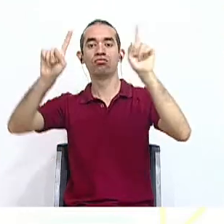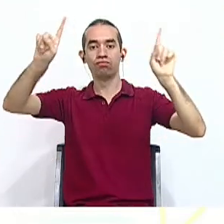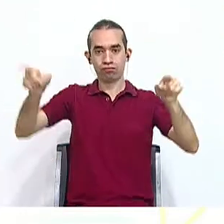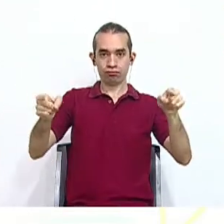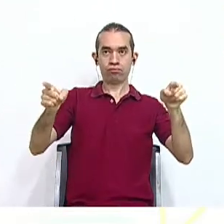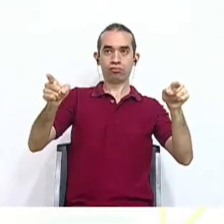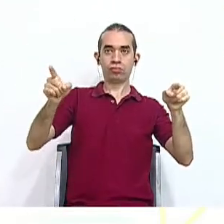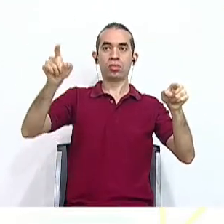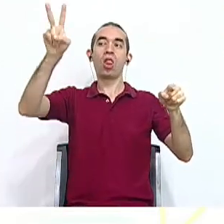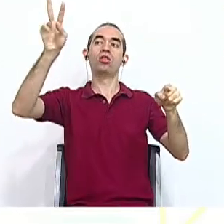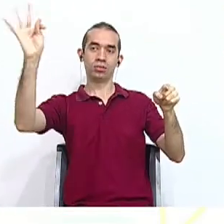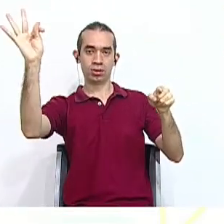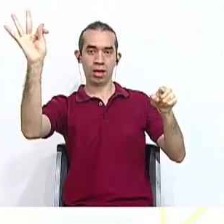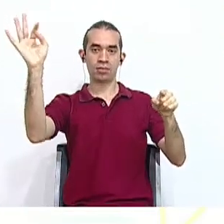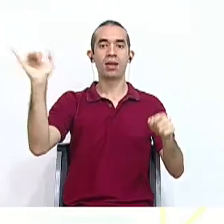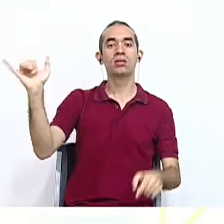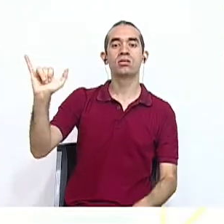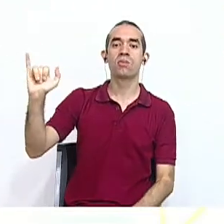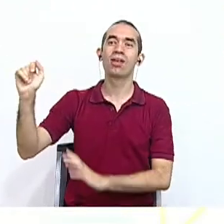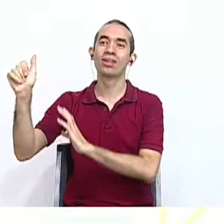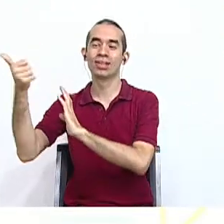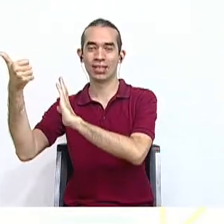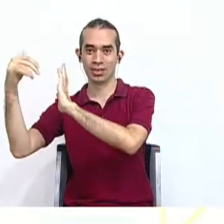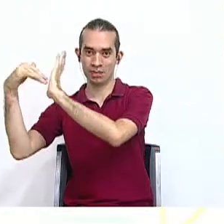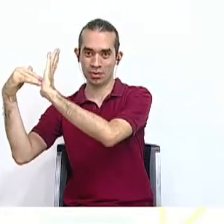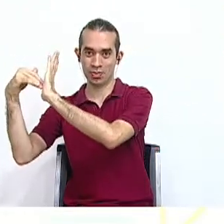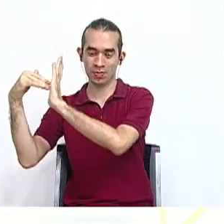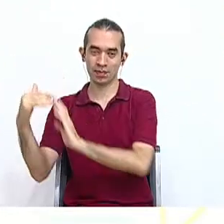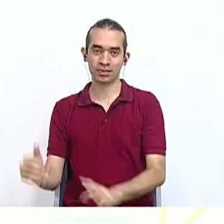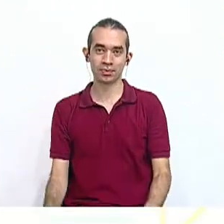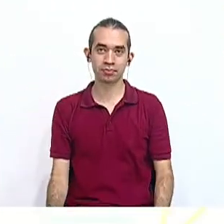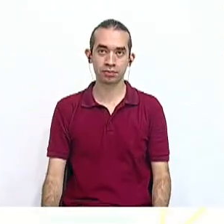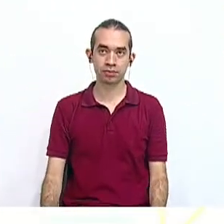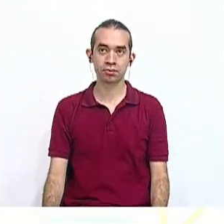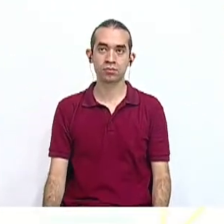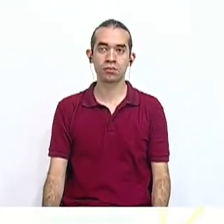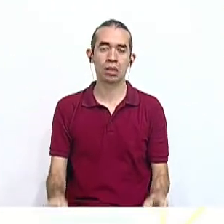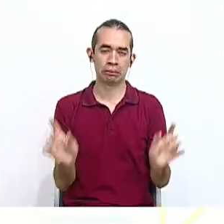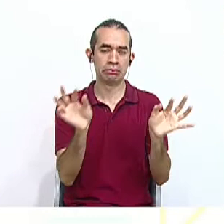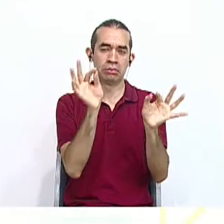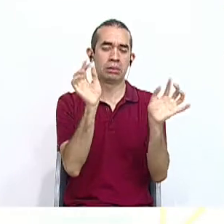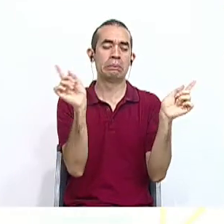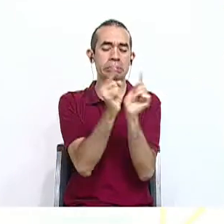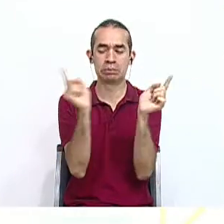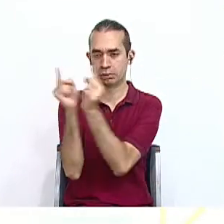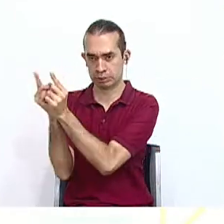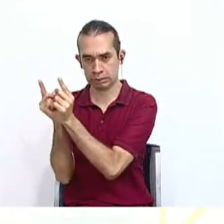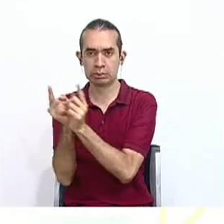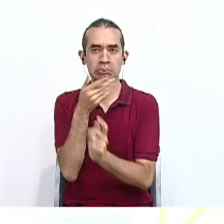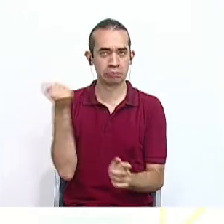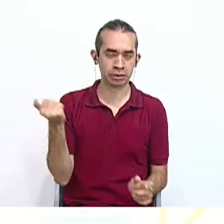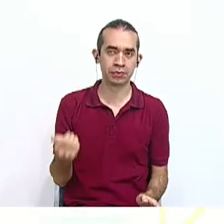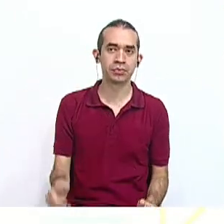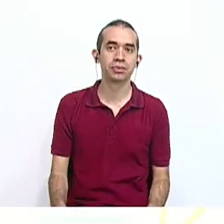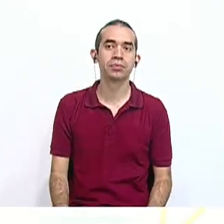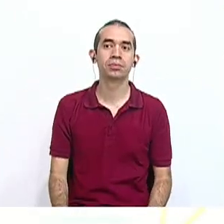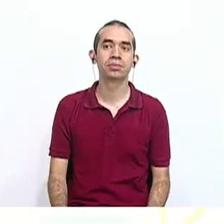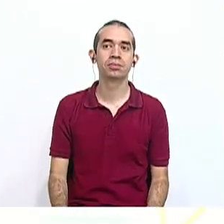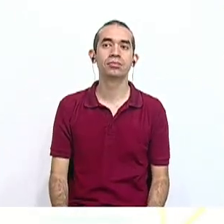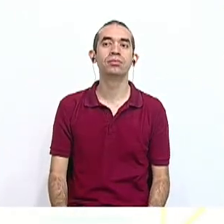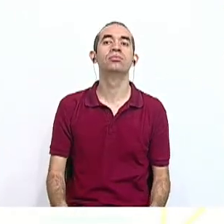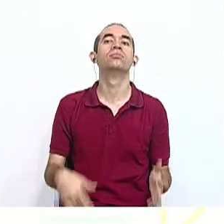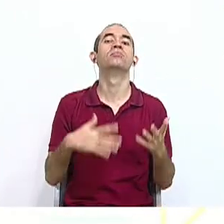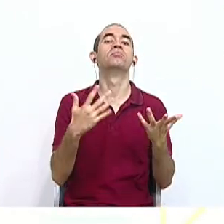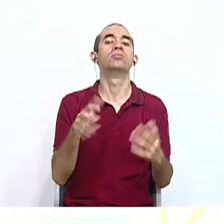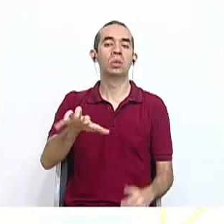a la 2t y es igual a 10,000. Simplifiquemos un poco esta expresión y para ello lo vamos a